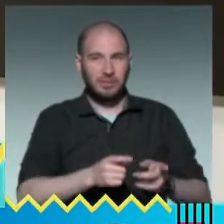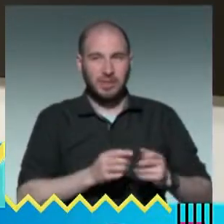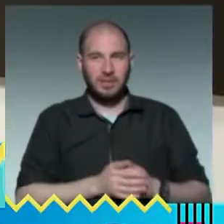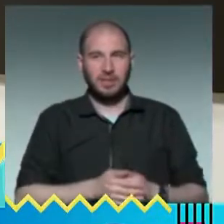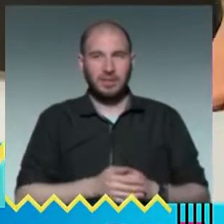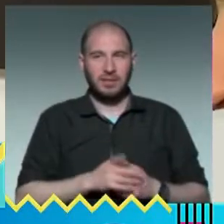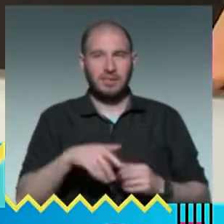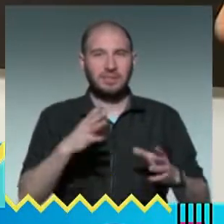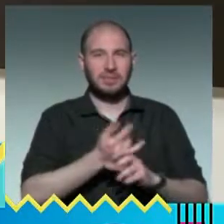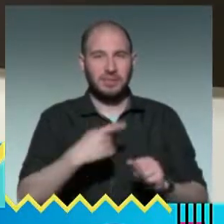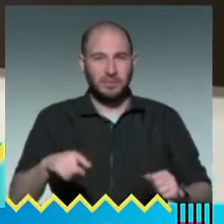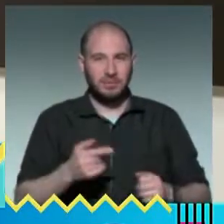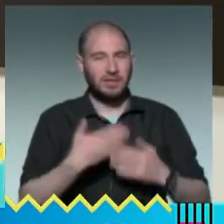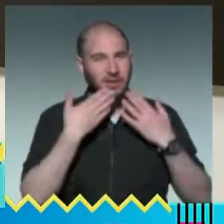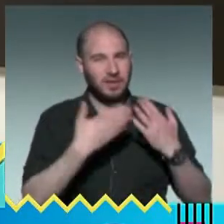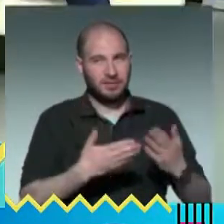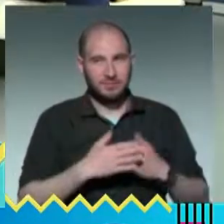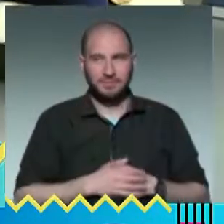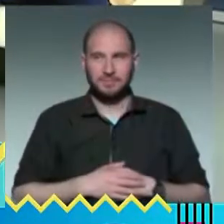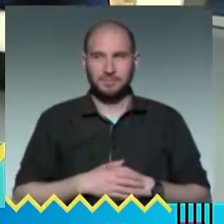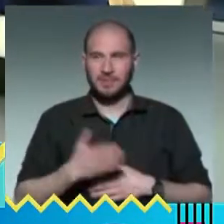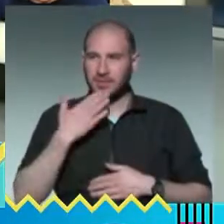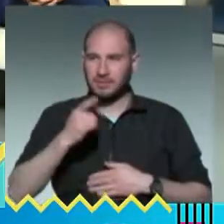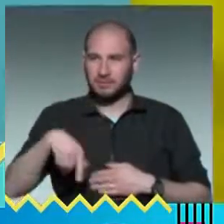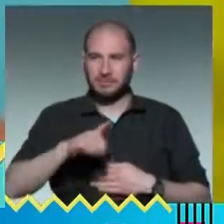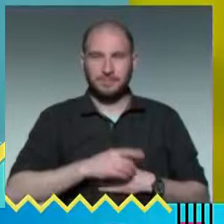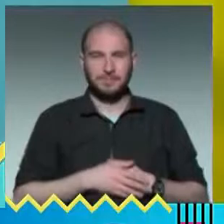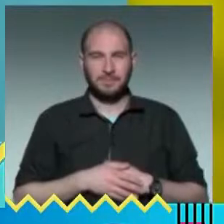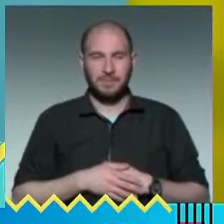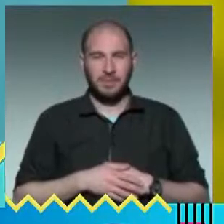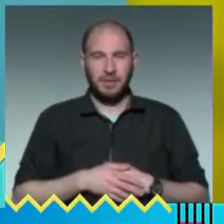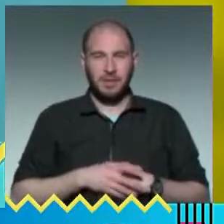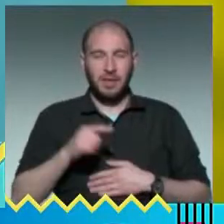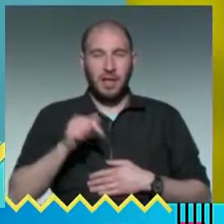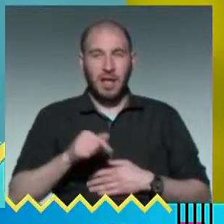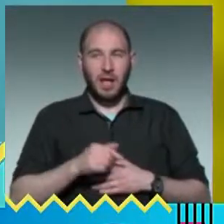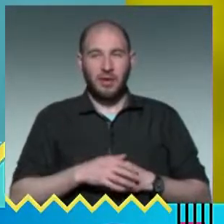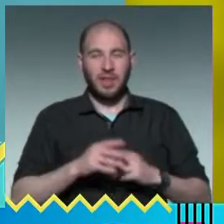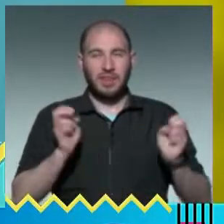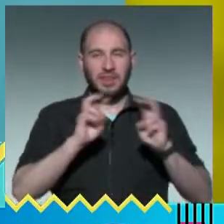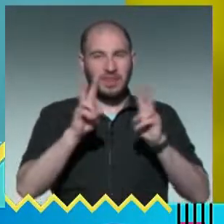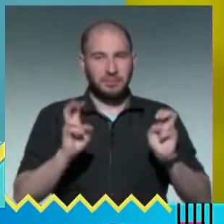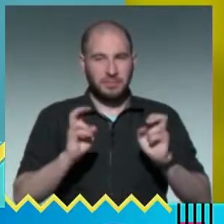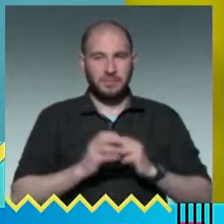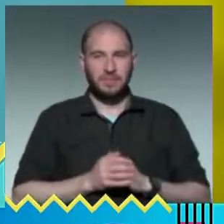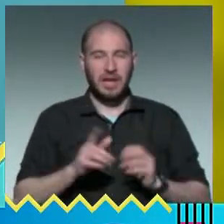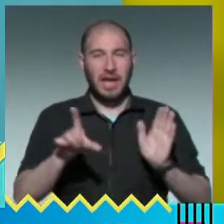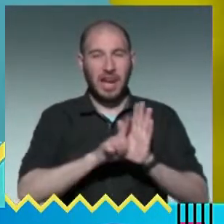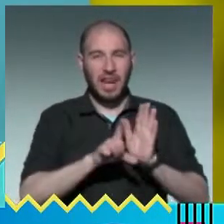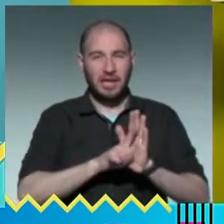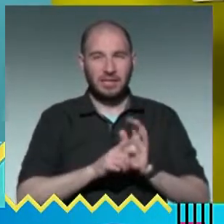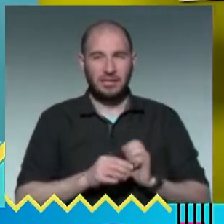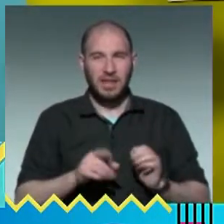puesta en el transporte, así que muchísimas gracias por estar acá. Gracias a ustedes. Bueno, vamos a lo que tiene que ver con la ley